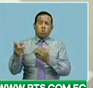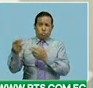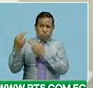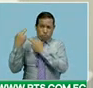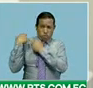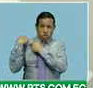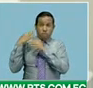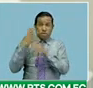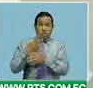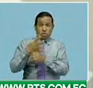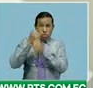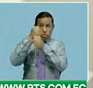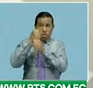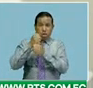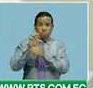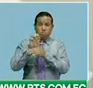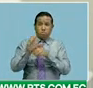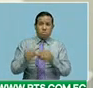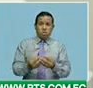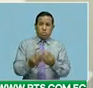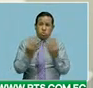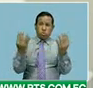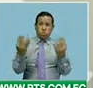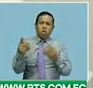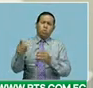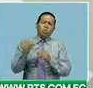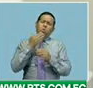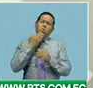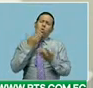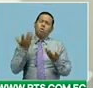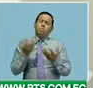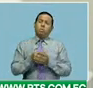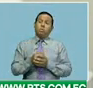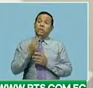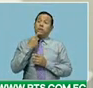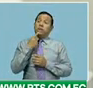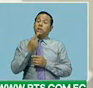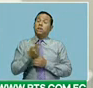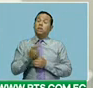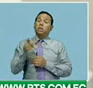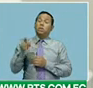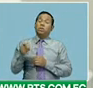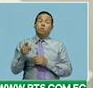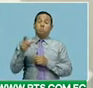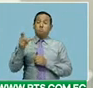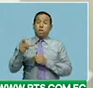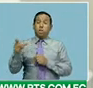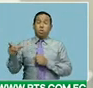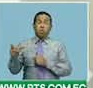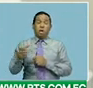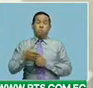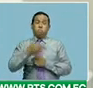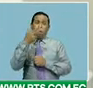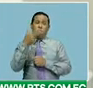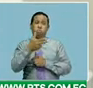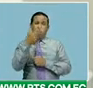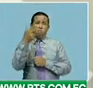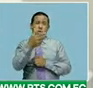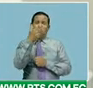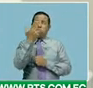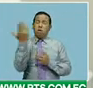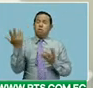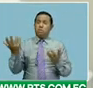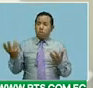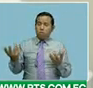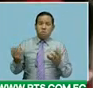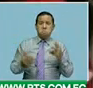encarga del trato con la Asamblea, es que los ciudadanos reciben bala por parte de los delincuentes y los asambleístas reciben hospitales por parte del gobierno a